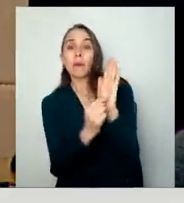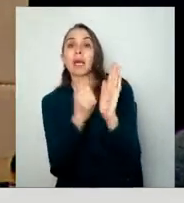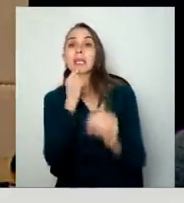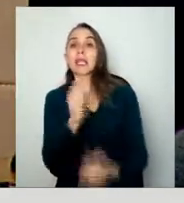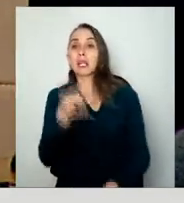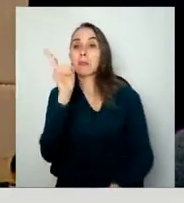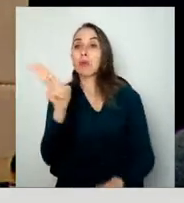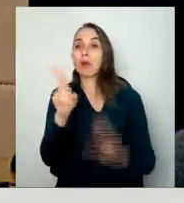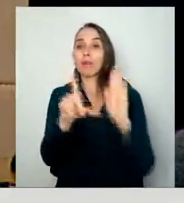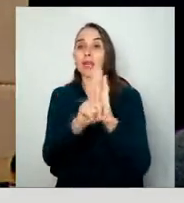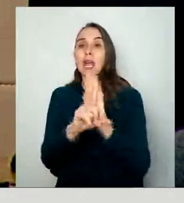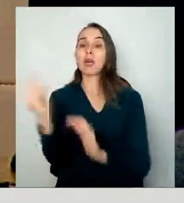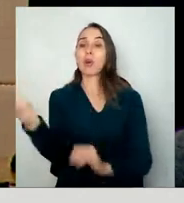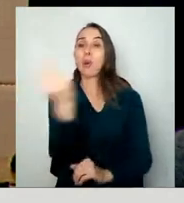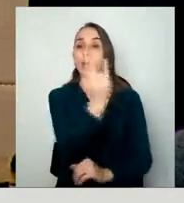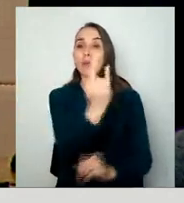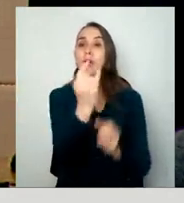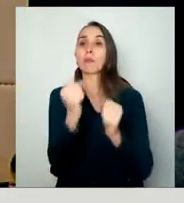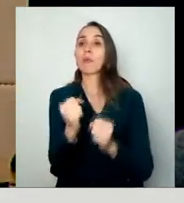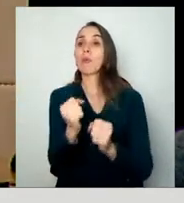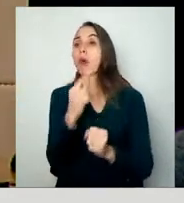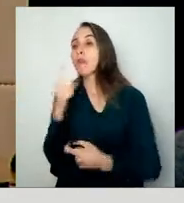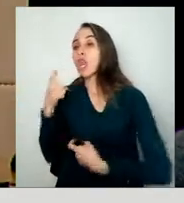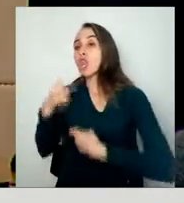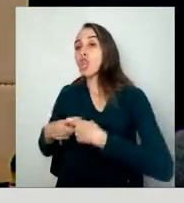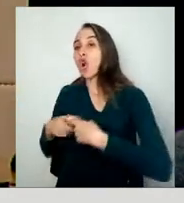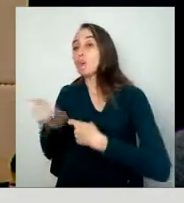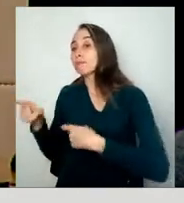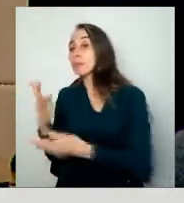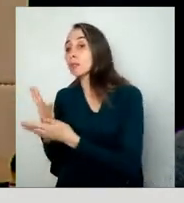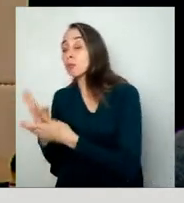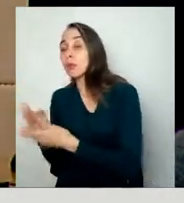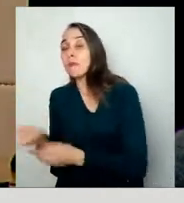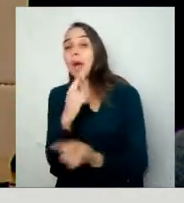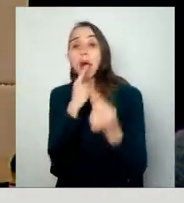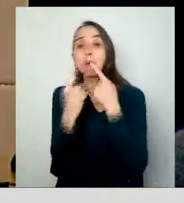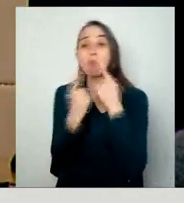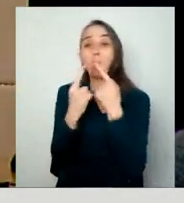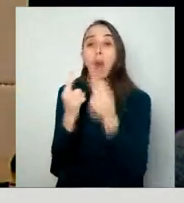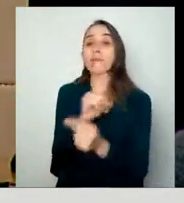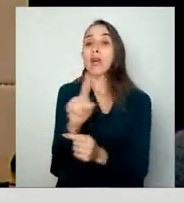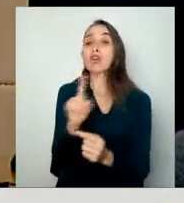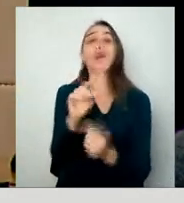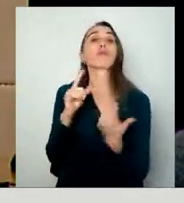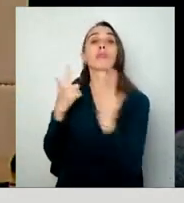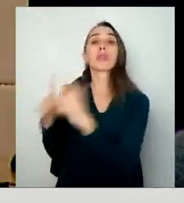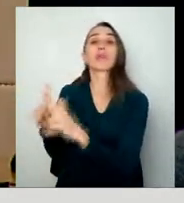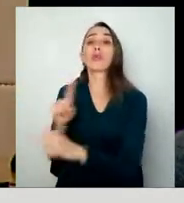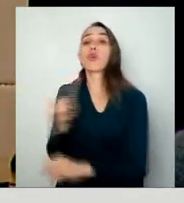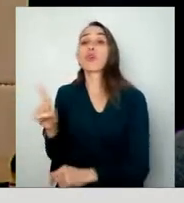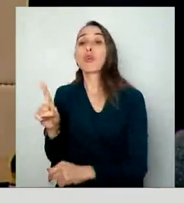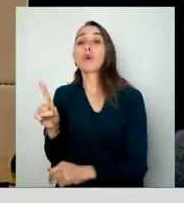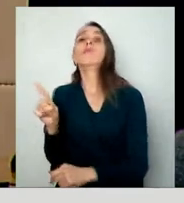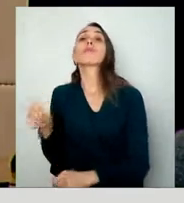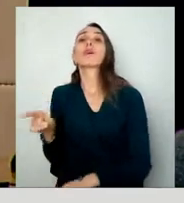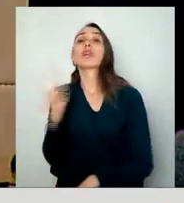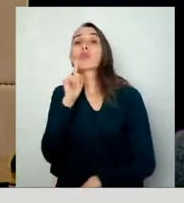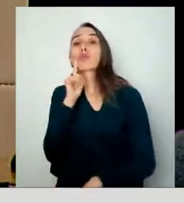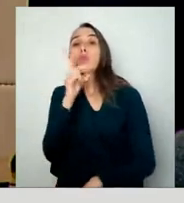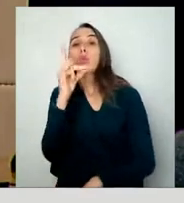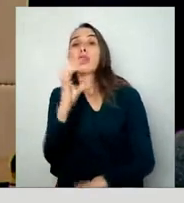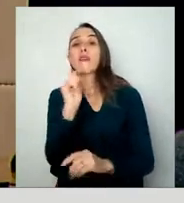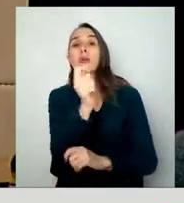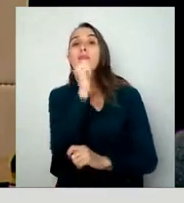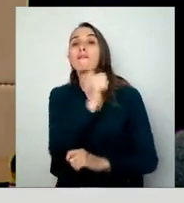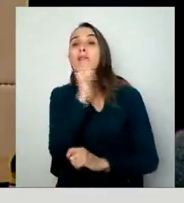las universidades puedan negarle a los estudiantes rendir evaluaciones o titularse por tener deudas de arancel la ley